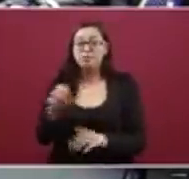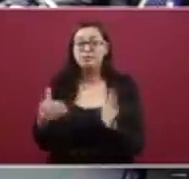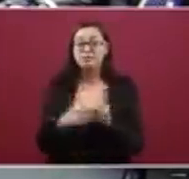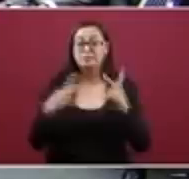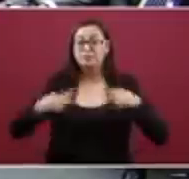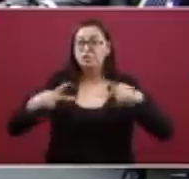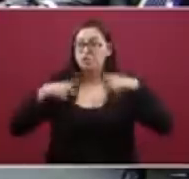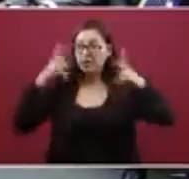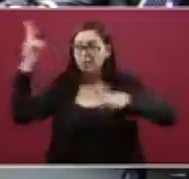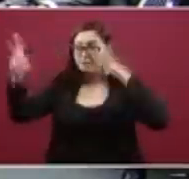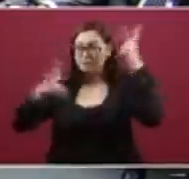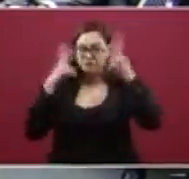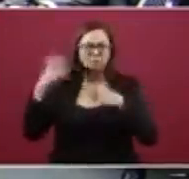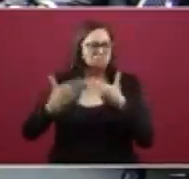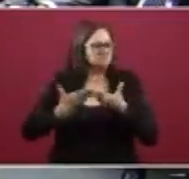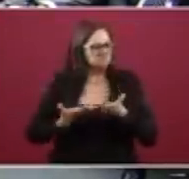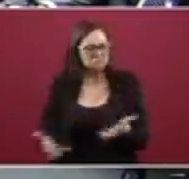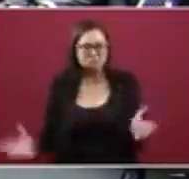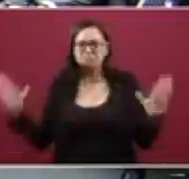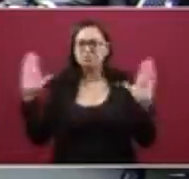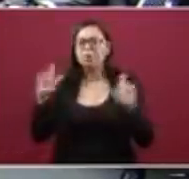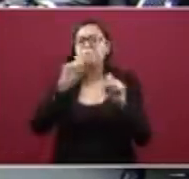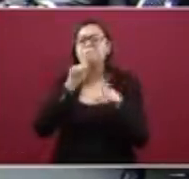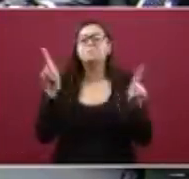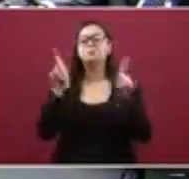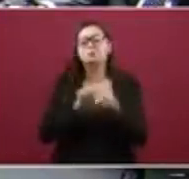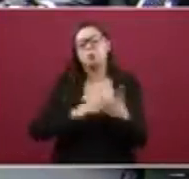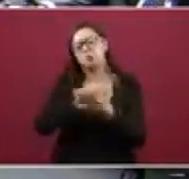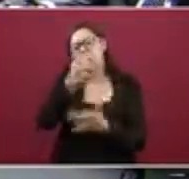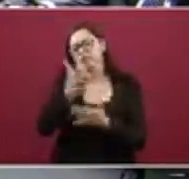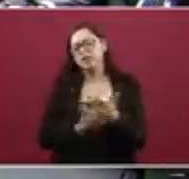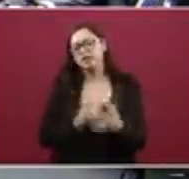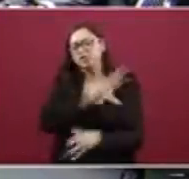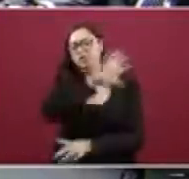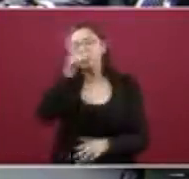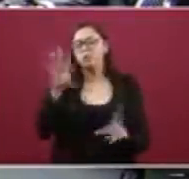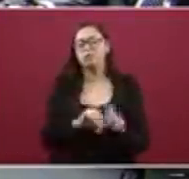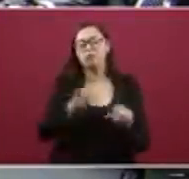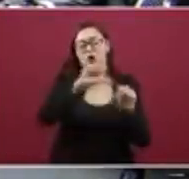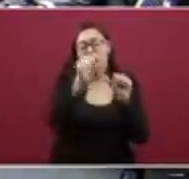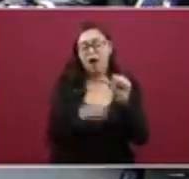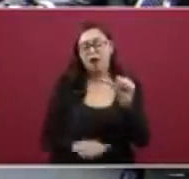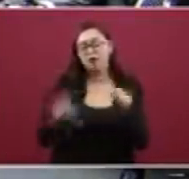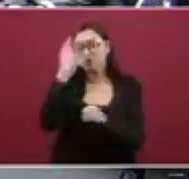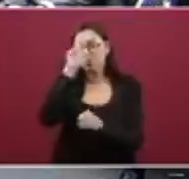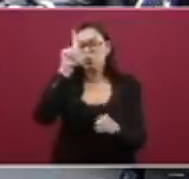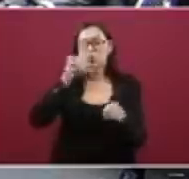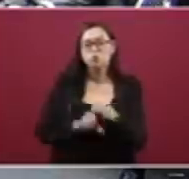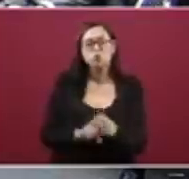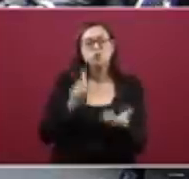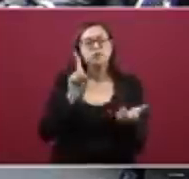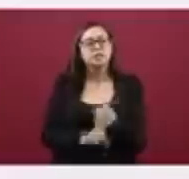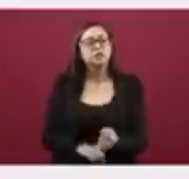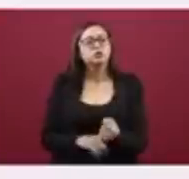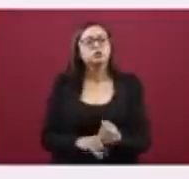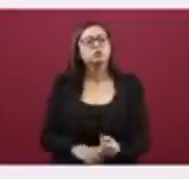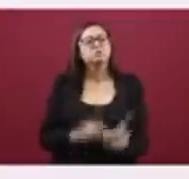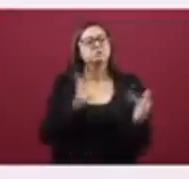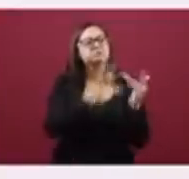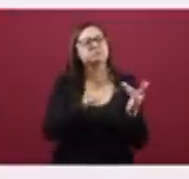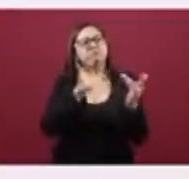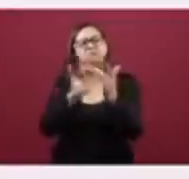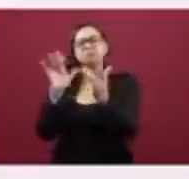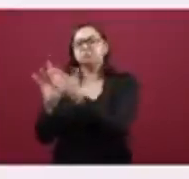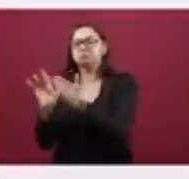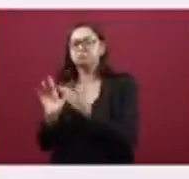proyecto integral de arte y cultura para unir ese espacio con los sitios y museos del